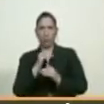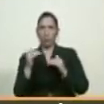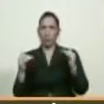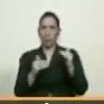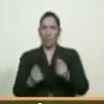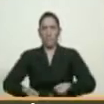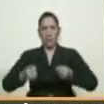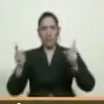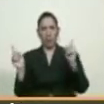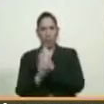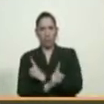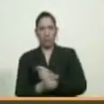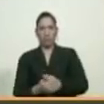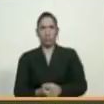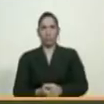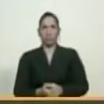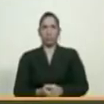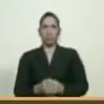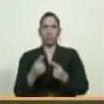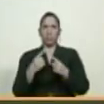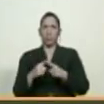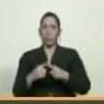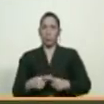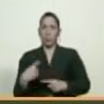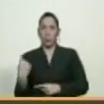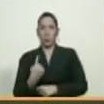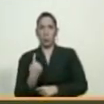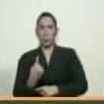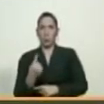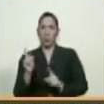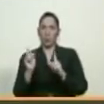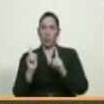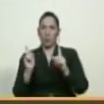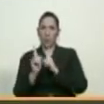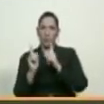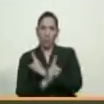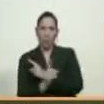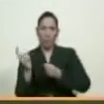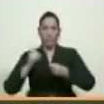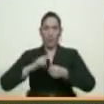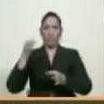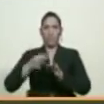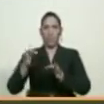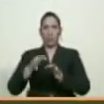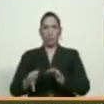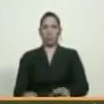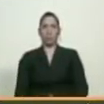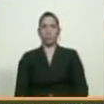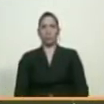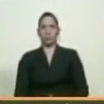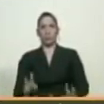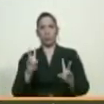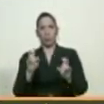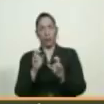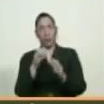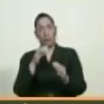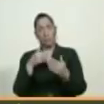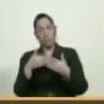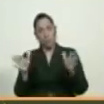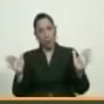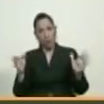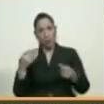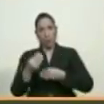mercado cambiario de tasa única y fluctuante anclado al Petro. Es una nueva apuesta que estamos